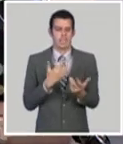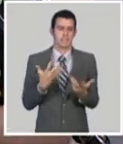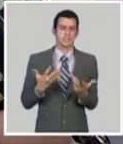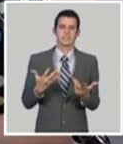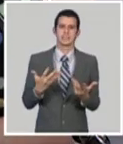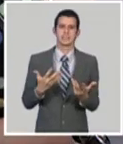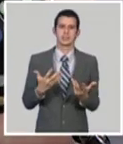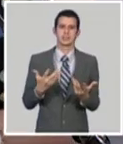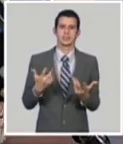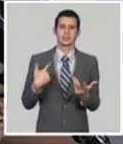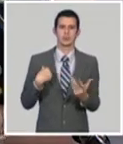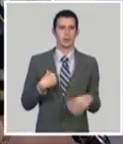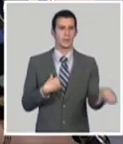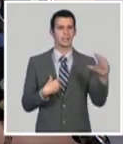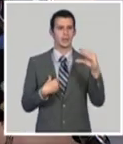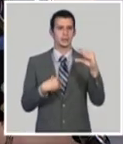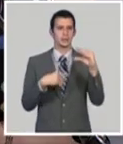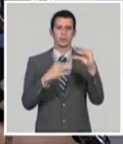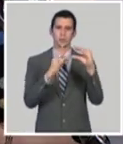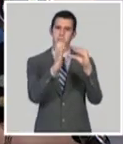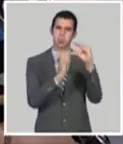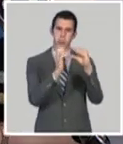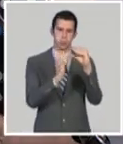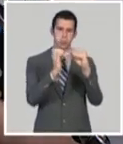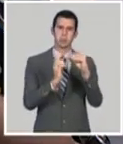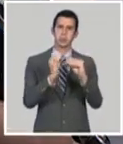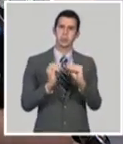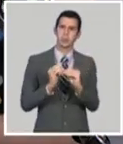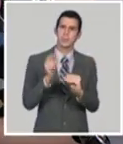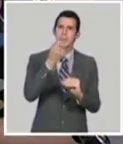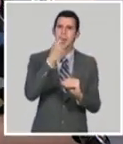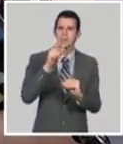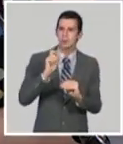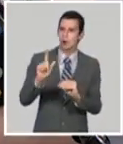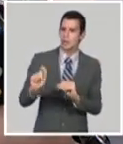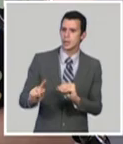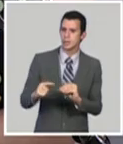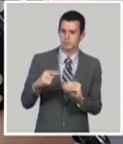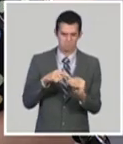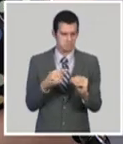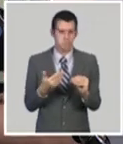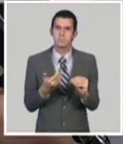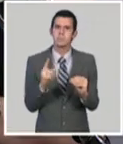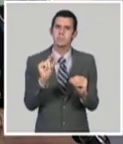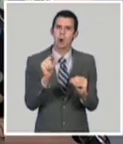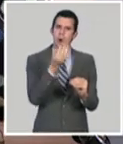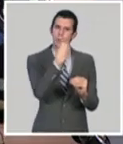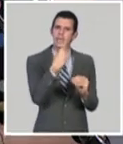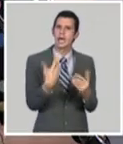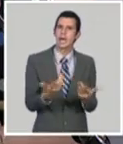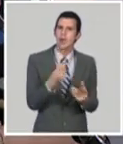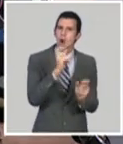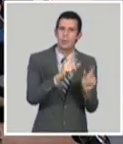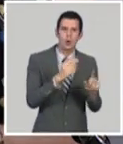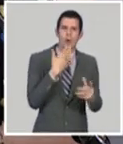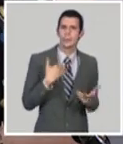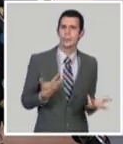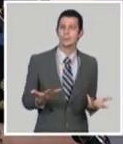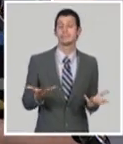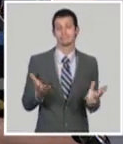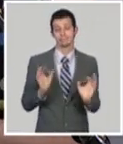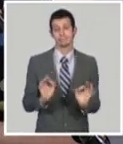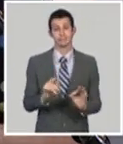complementar el gasto de medicinas que van a tener en ese momento porque aquí estamos hablando y